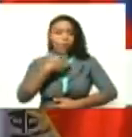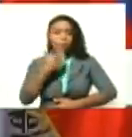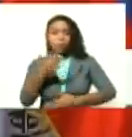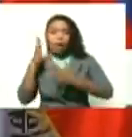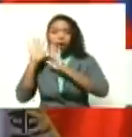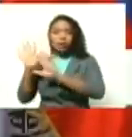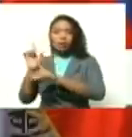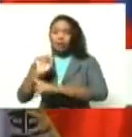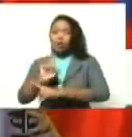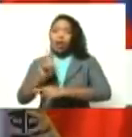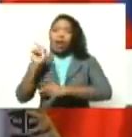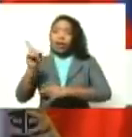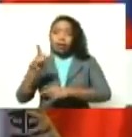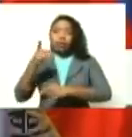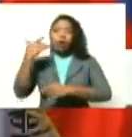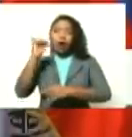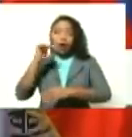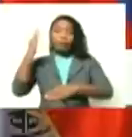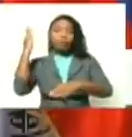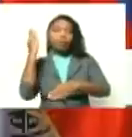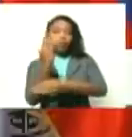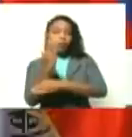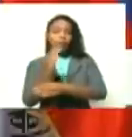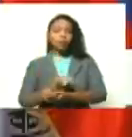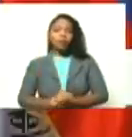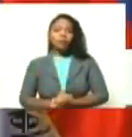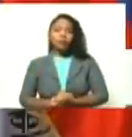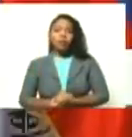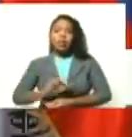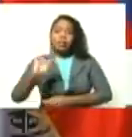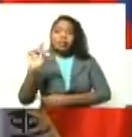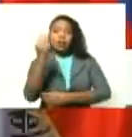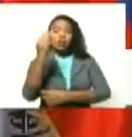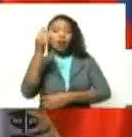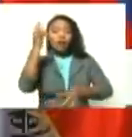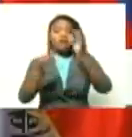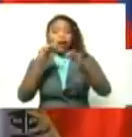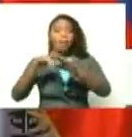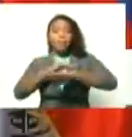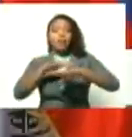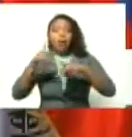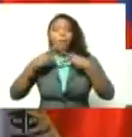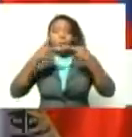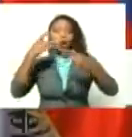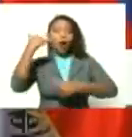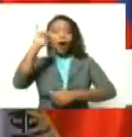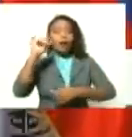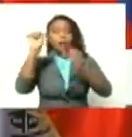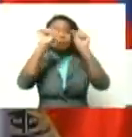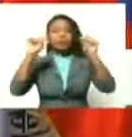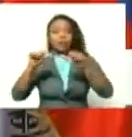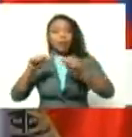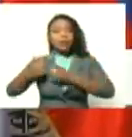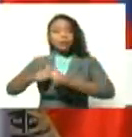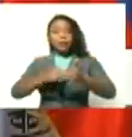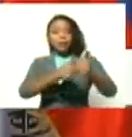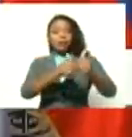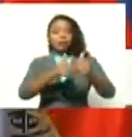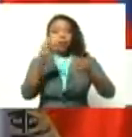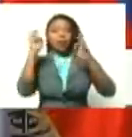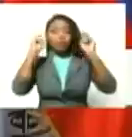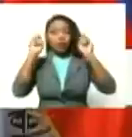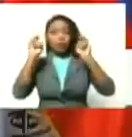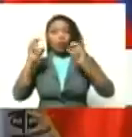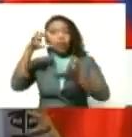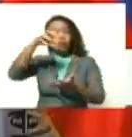será o es sancionado. Segundo, cuando el fiscal del Ministerio Público provee al sistema de seguimiento de casos un